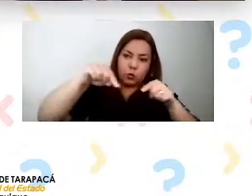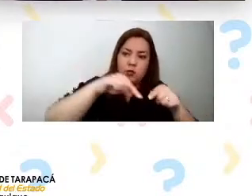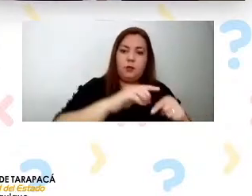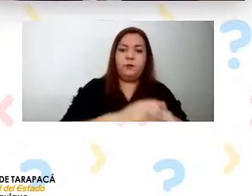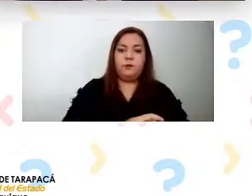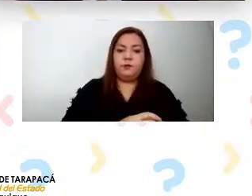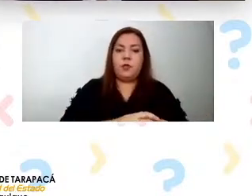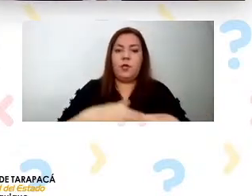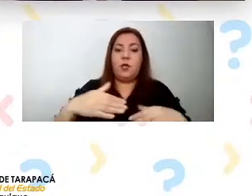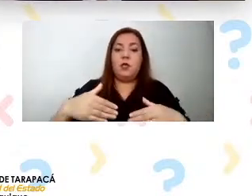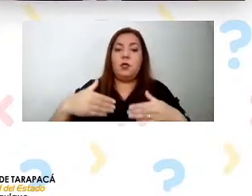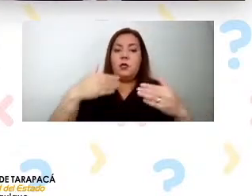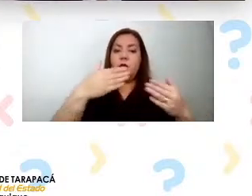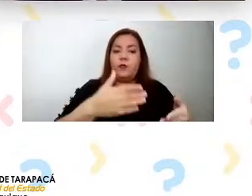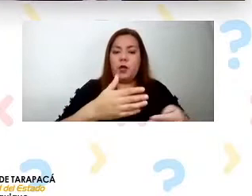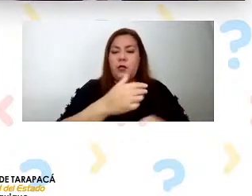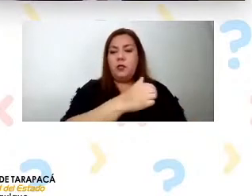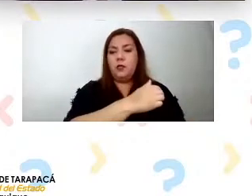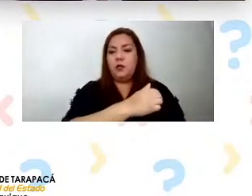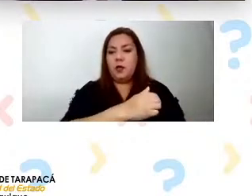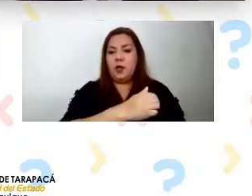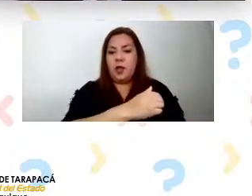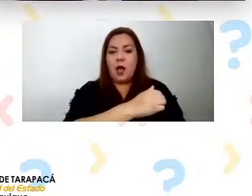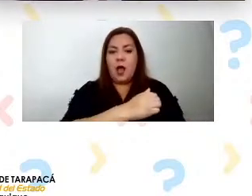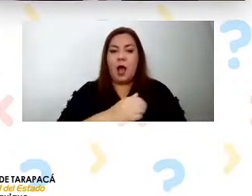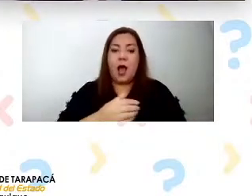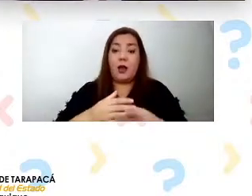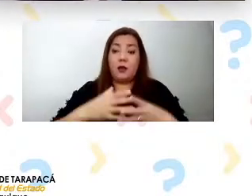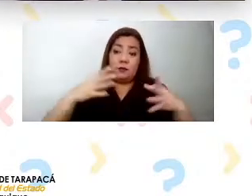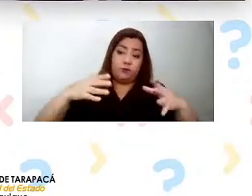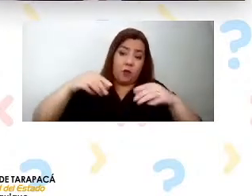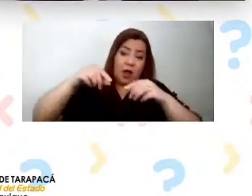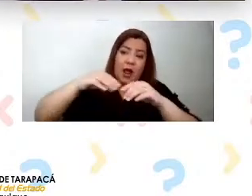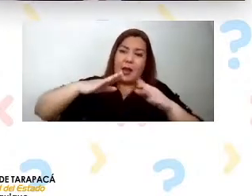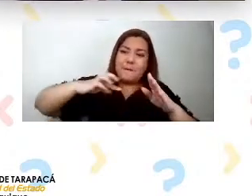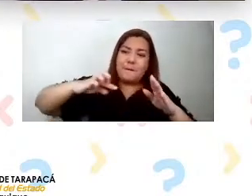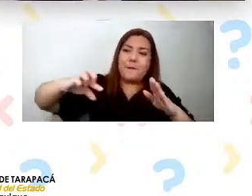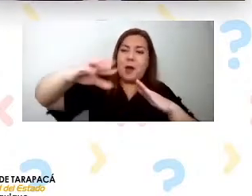a recargar la Gran Cuenca de la Pampa del Tamarugal.